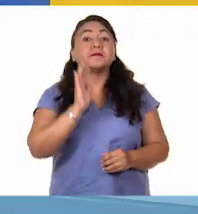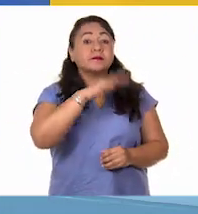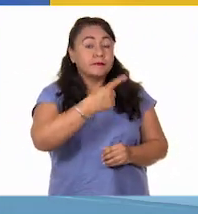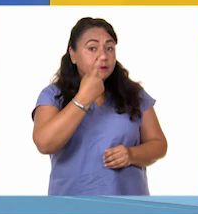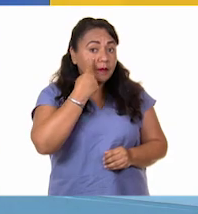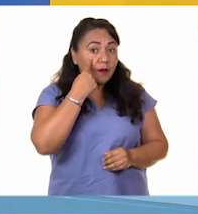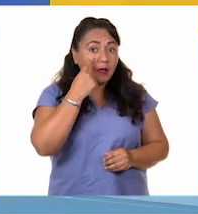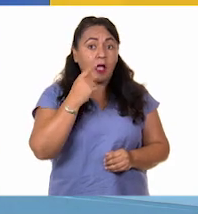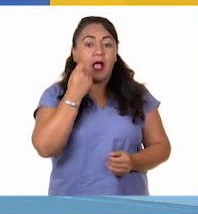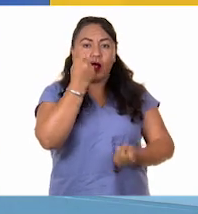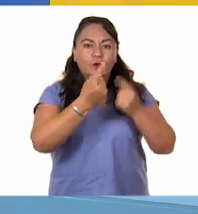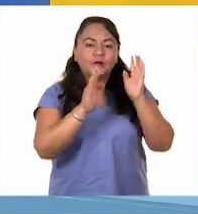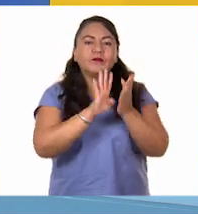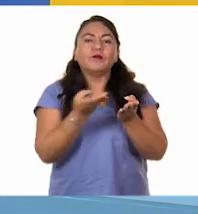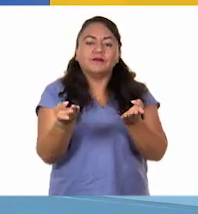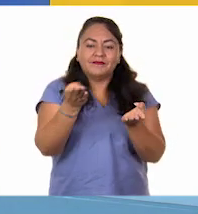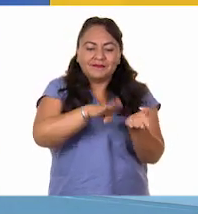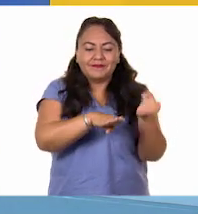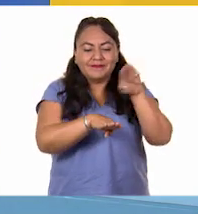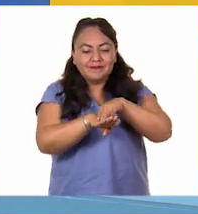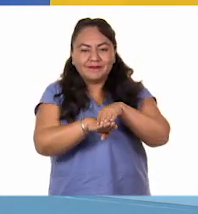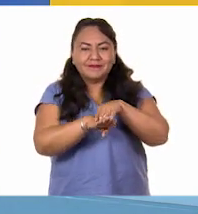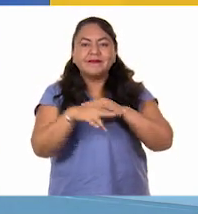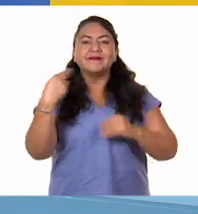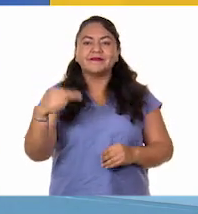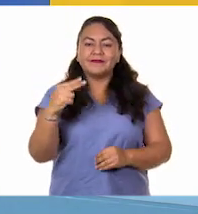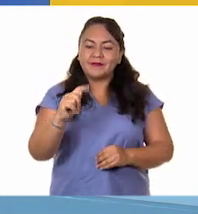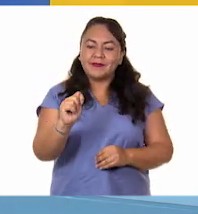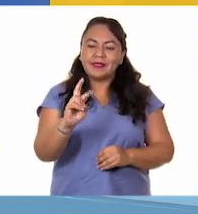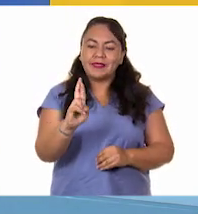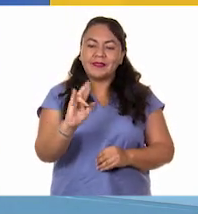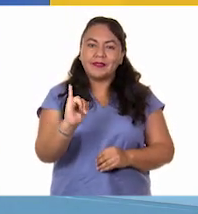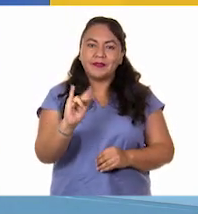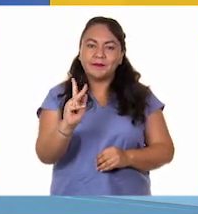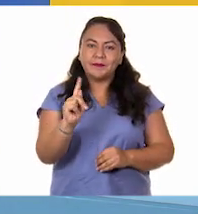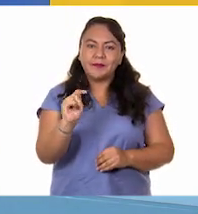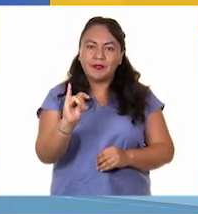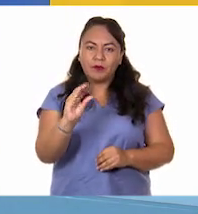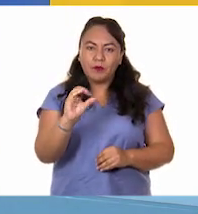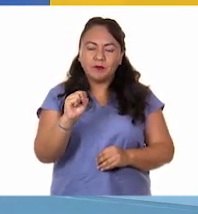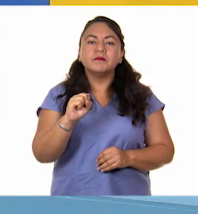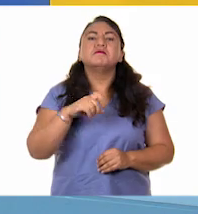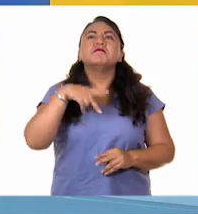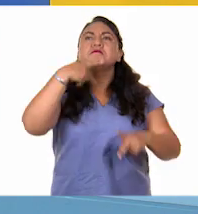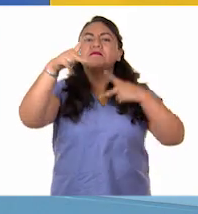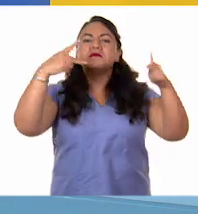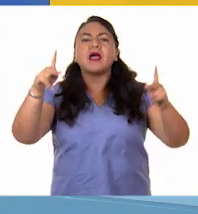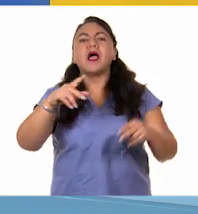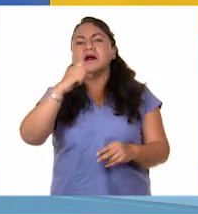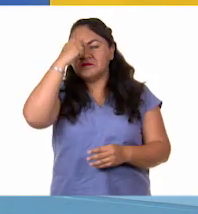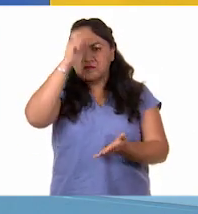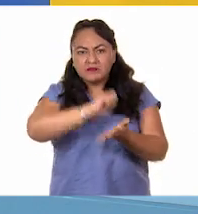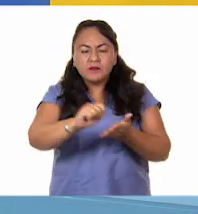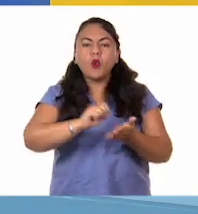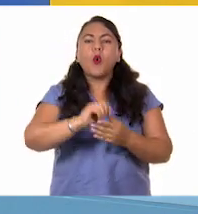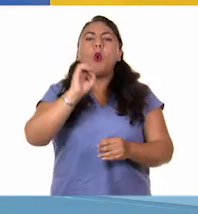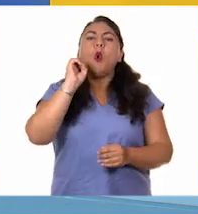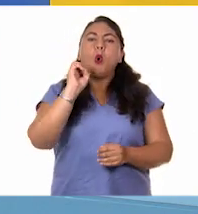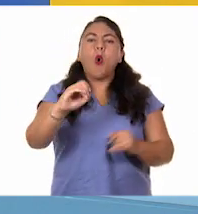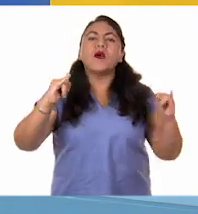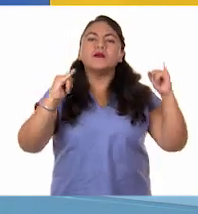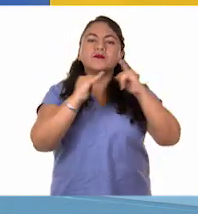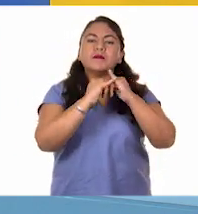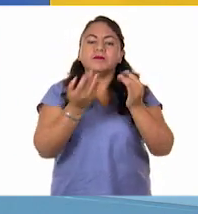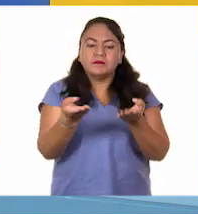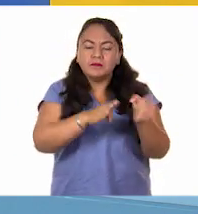a revisar algunos trípticos elaborados por distintos autores e instituciones para señalar algunos puntos en los que podría mejorarse